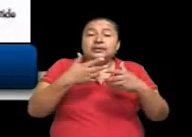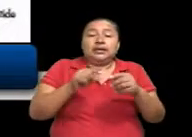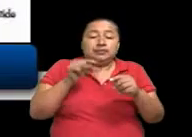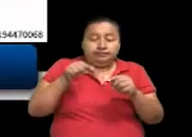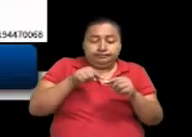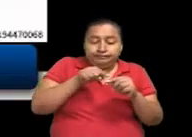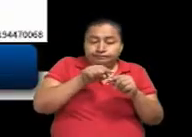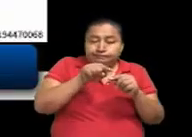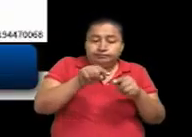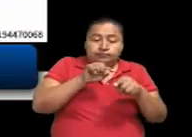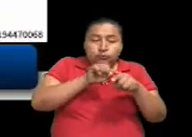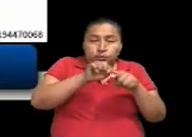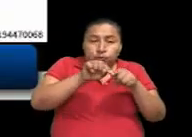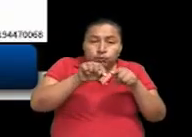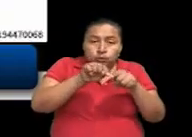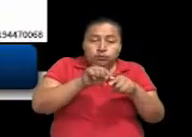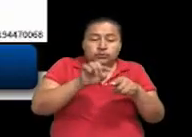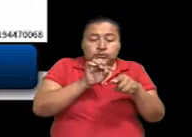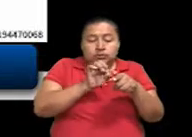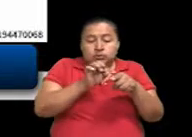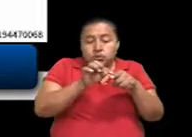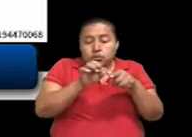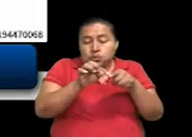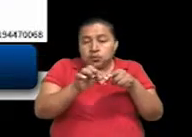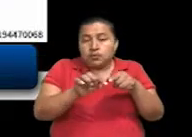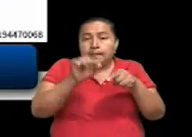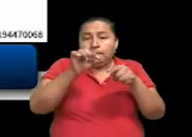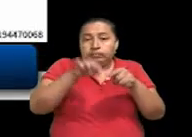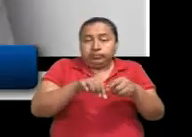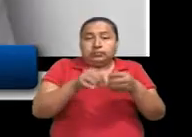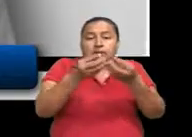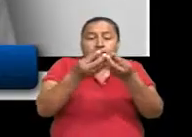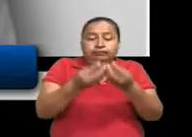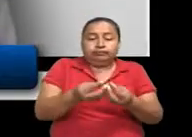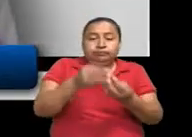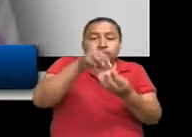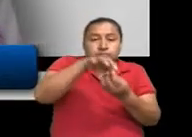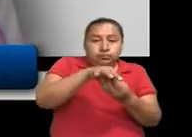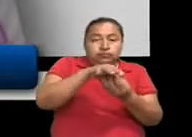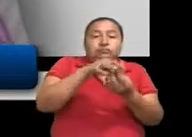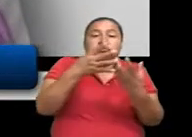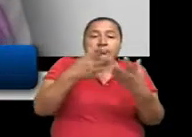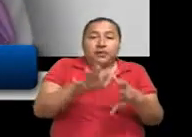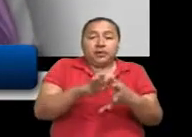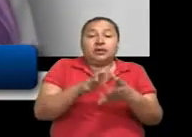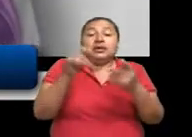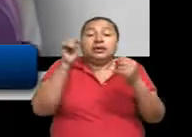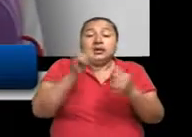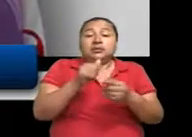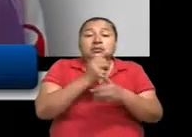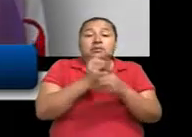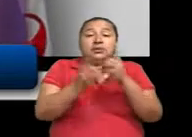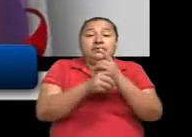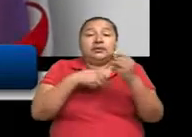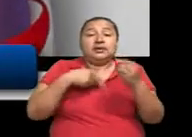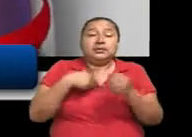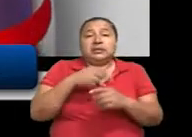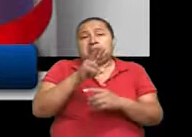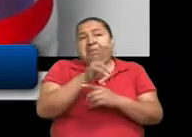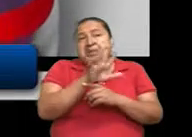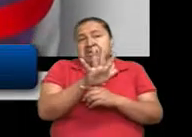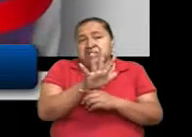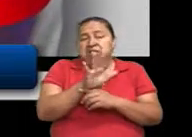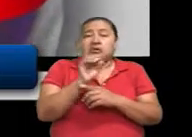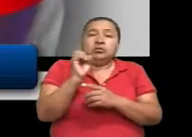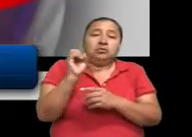caminito para que pase por el canal inguinal hacia la bolsita escrotal. Que eso tiene que hacerse entre las 35